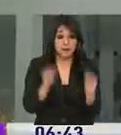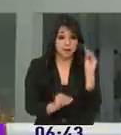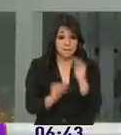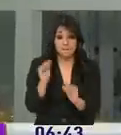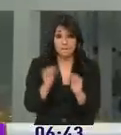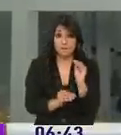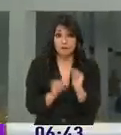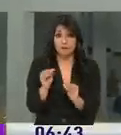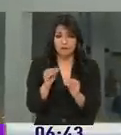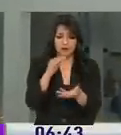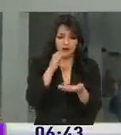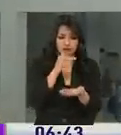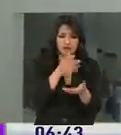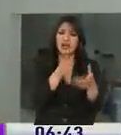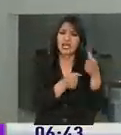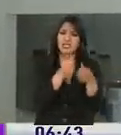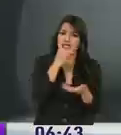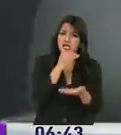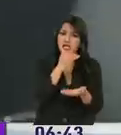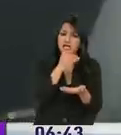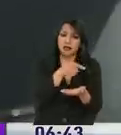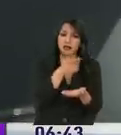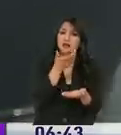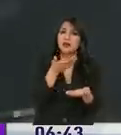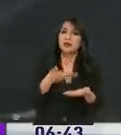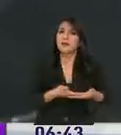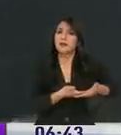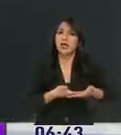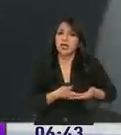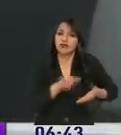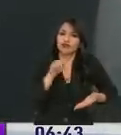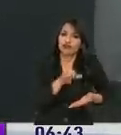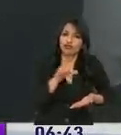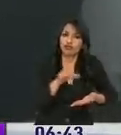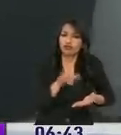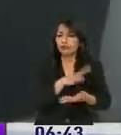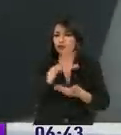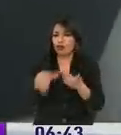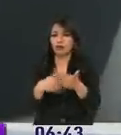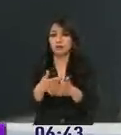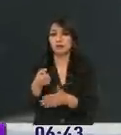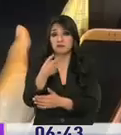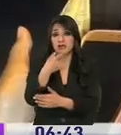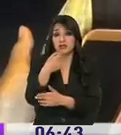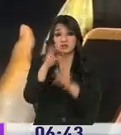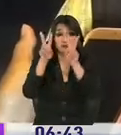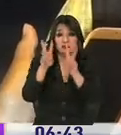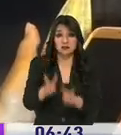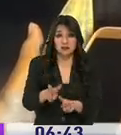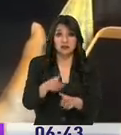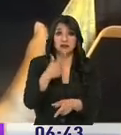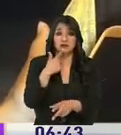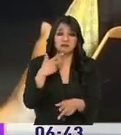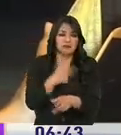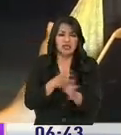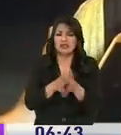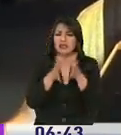había fórmulas de leche para bebé que estaban a la venta y medicamentos de todo tipo. Hay antibióticos, medicina